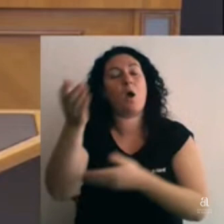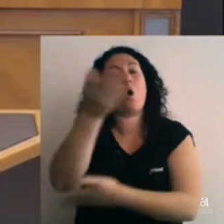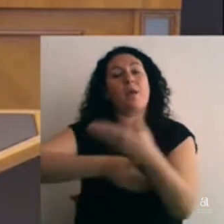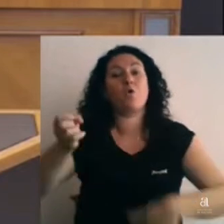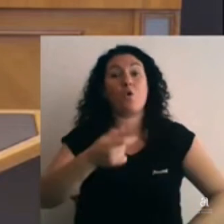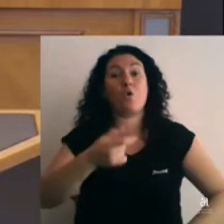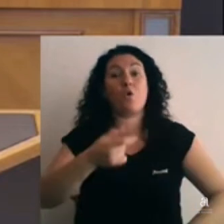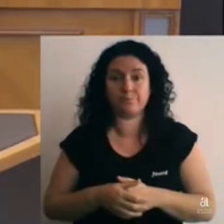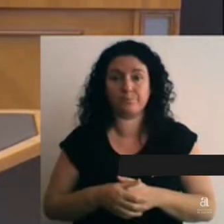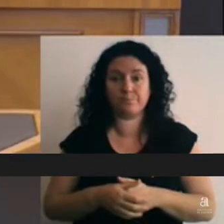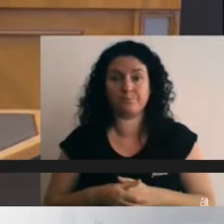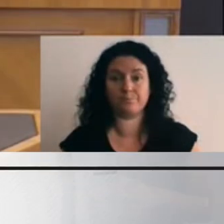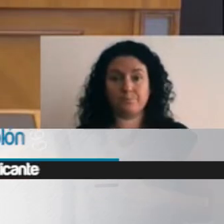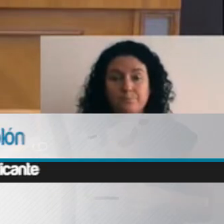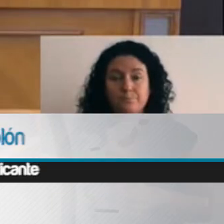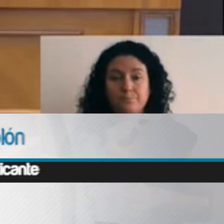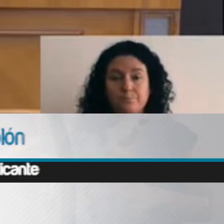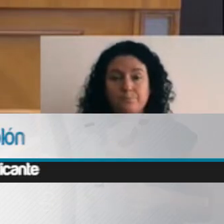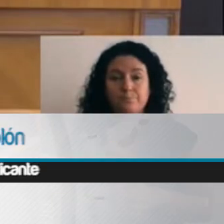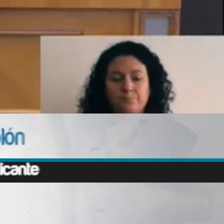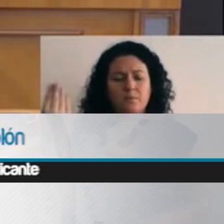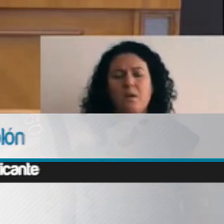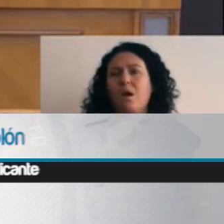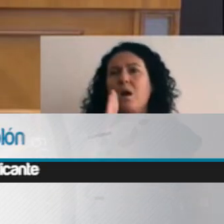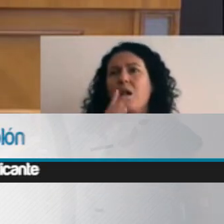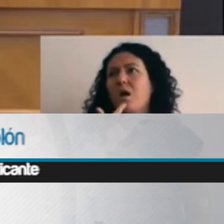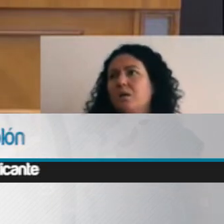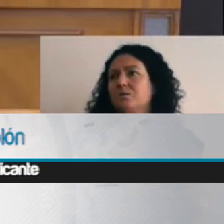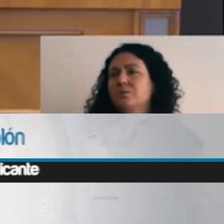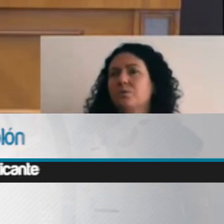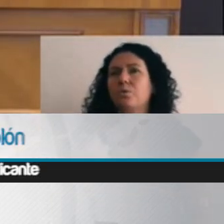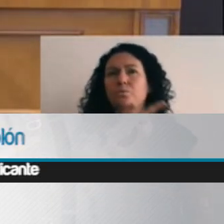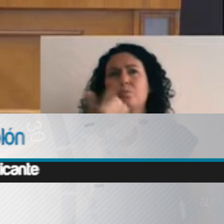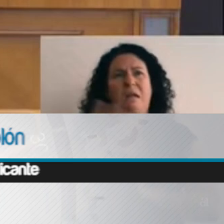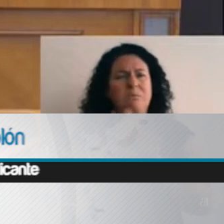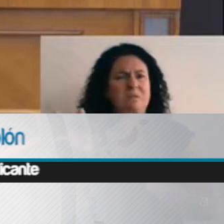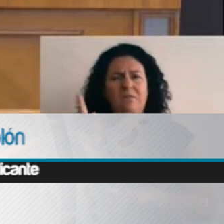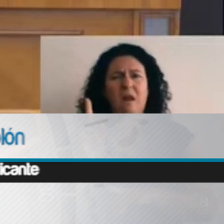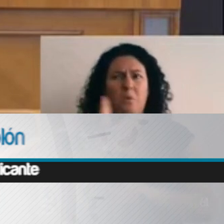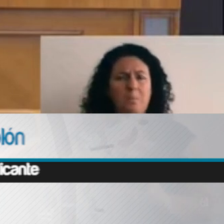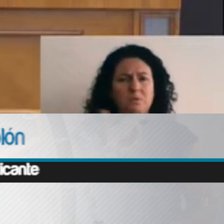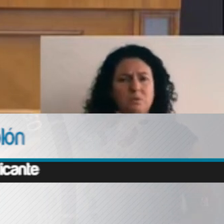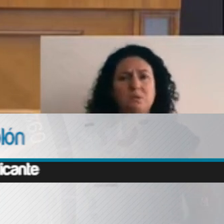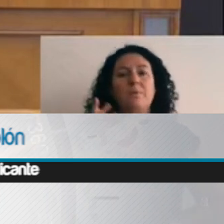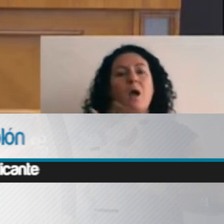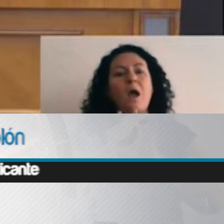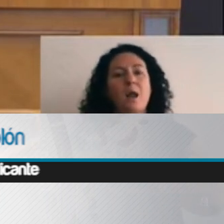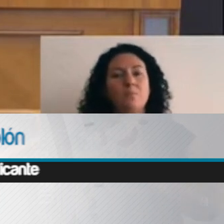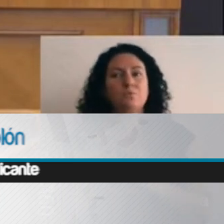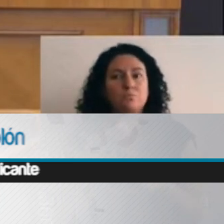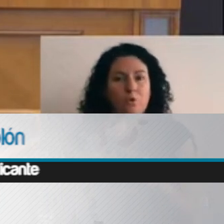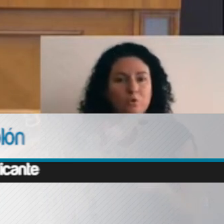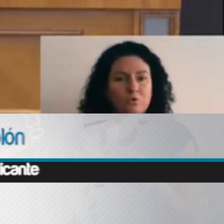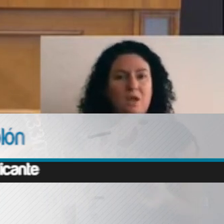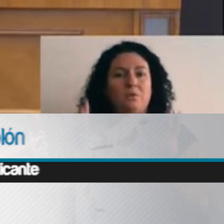a los ciudadanos de esta provincia. Le he dicho antes, y usted no ha hecho ninguna mención a lo que cariñosamente le he comentado que le ha pasado por